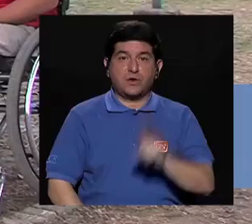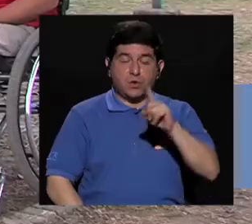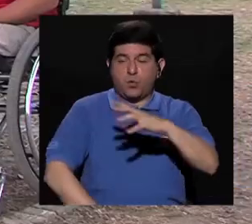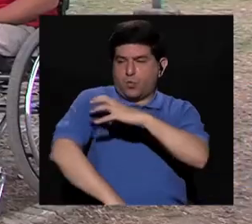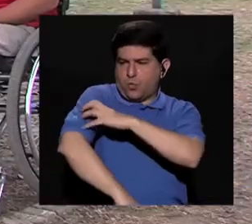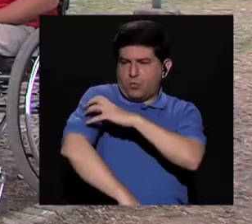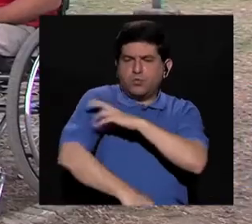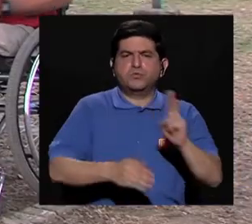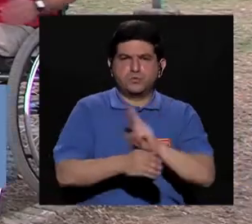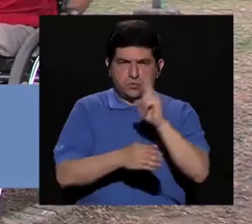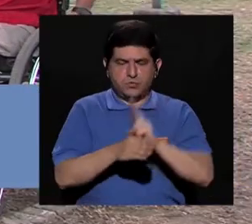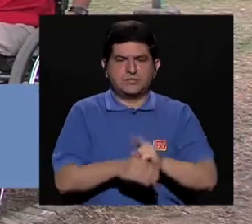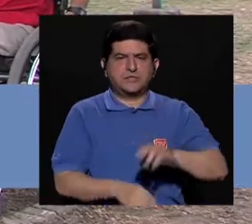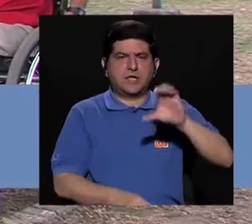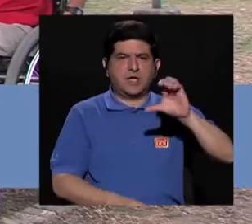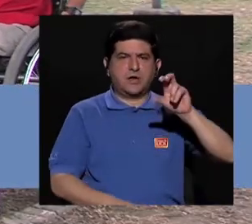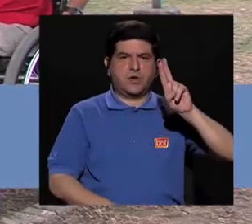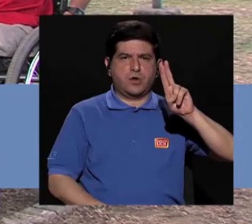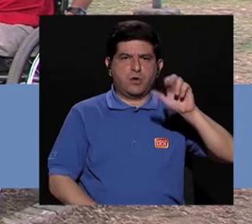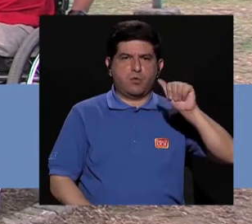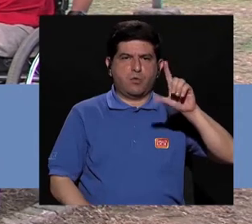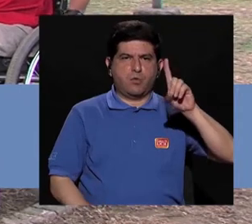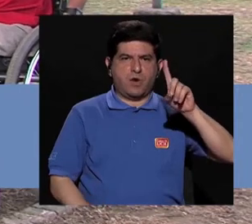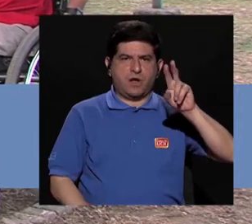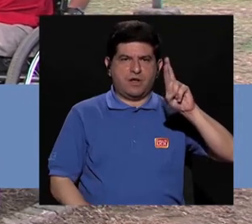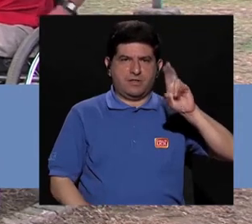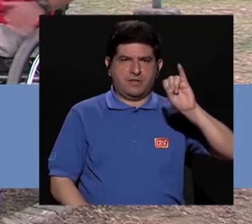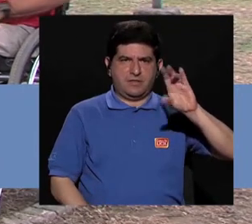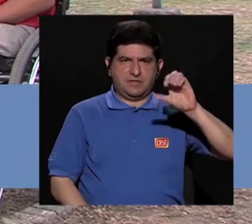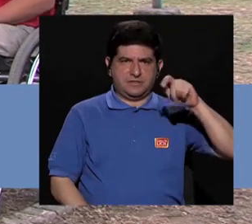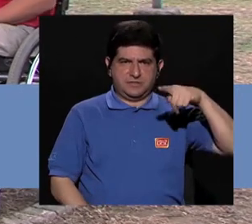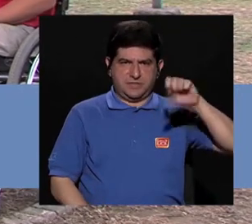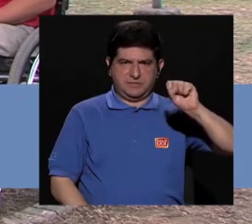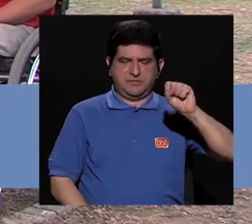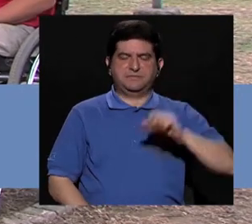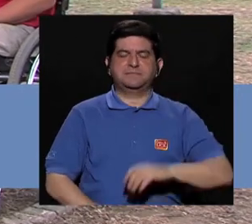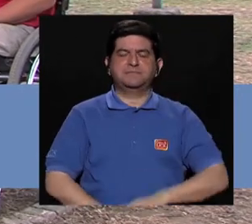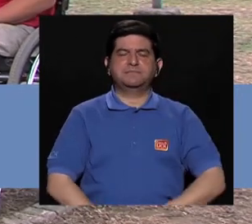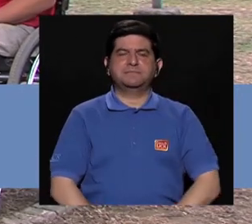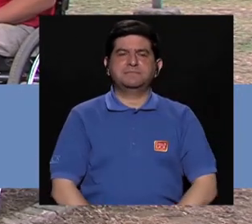Aquí uno de los músculos que más estamos trabajando es el cuádriceps, que está aquí adelante.